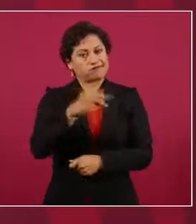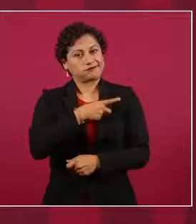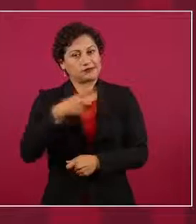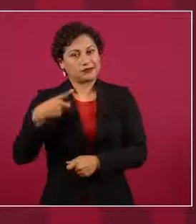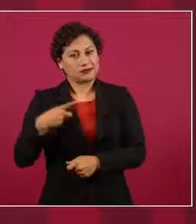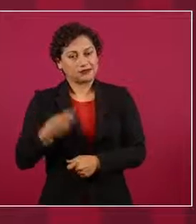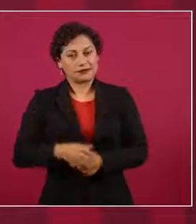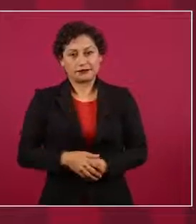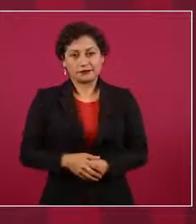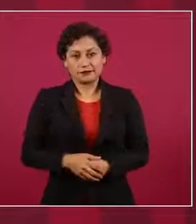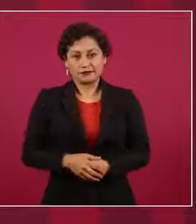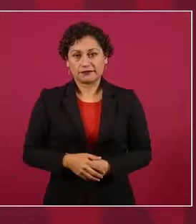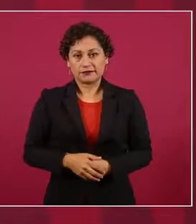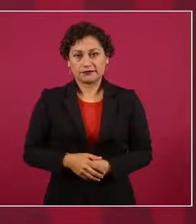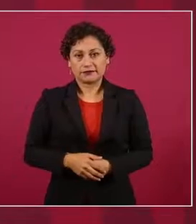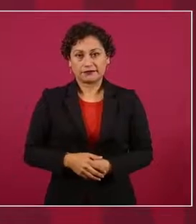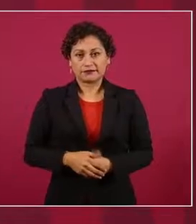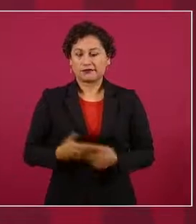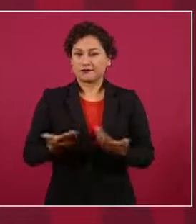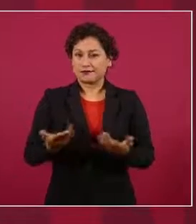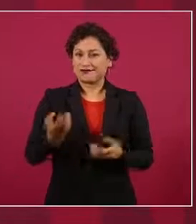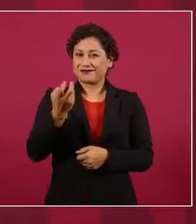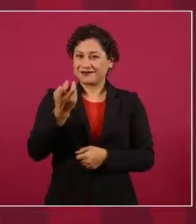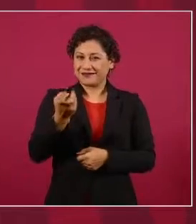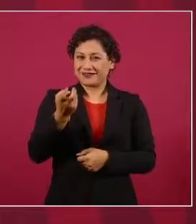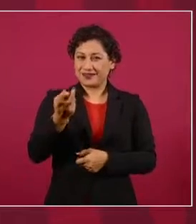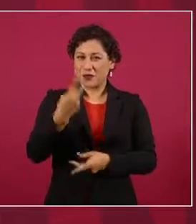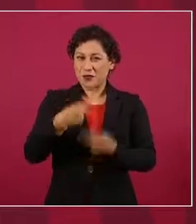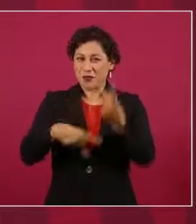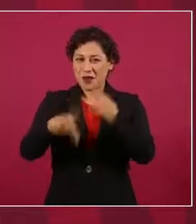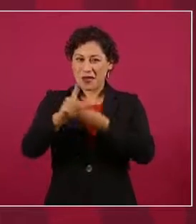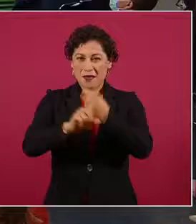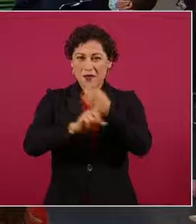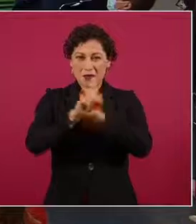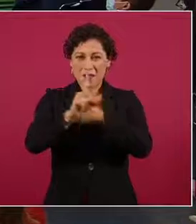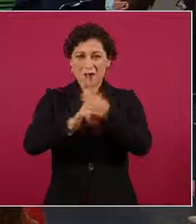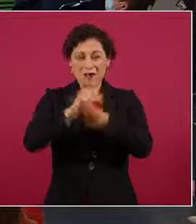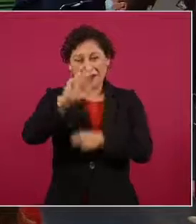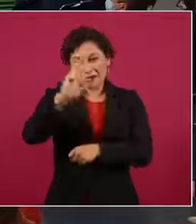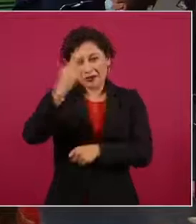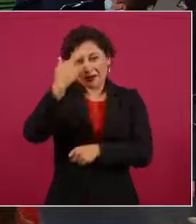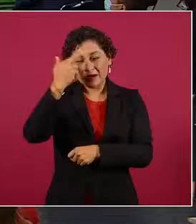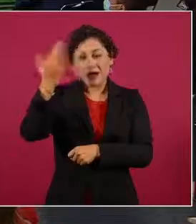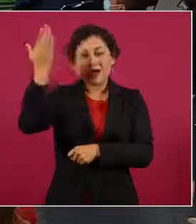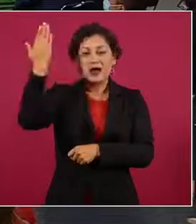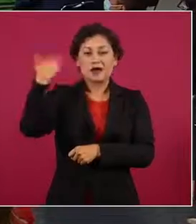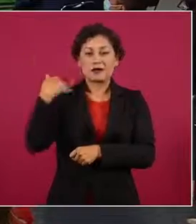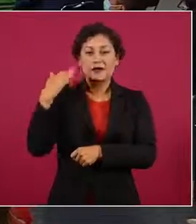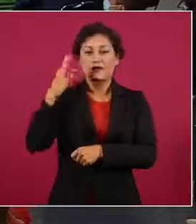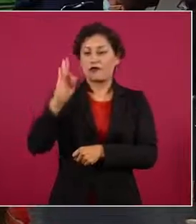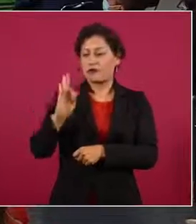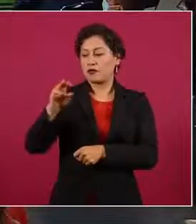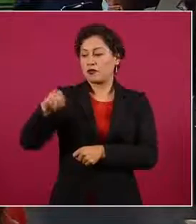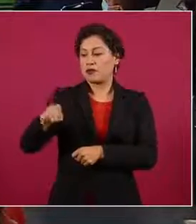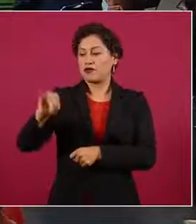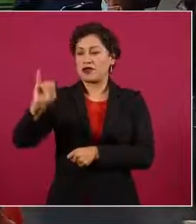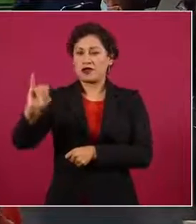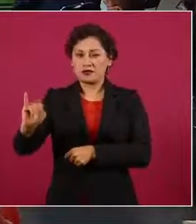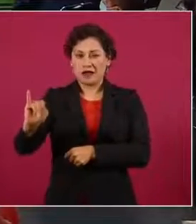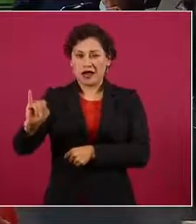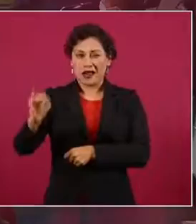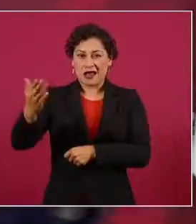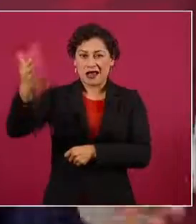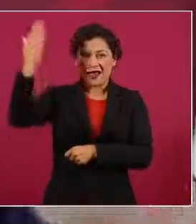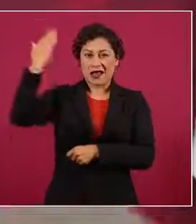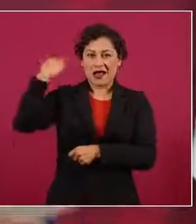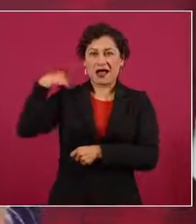todo esto que hizo tanto daño cuando el Banco Mundial y el Fondo Monetario Internacional decidían